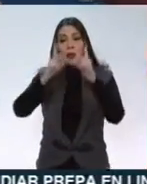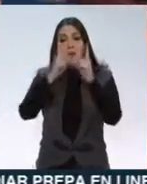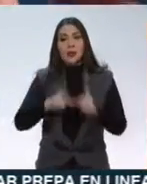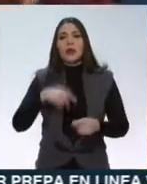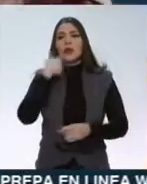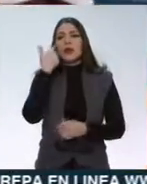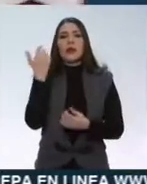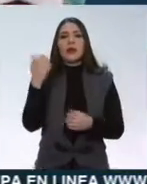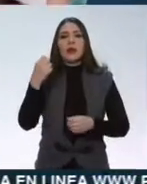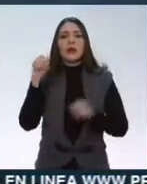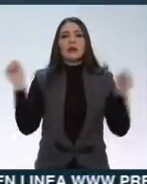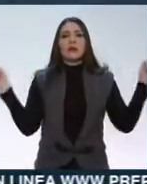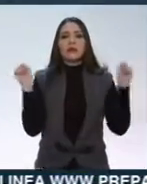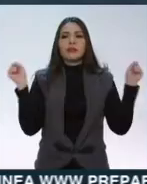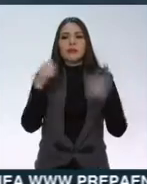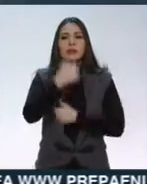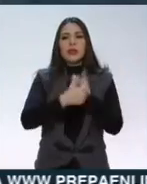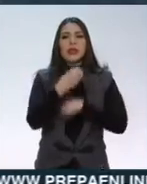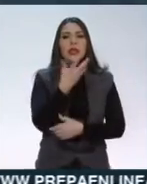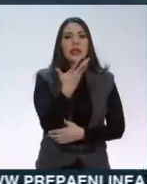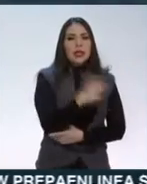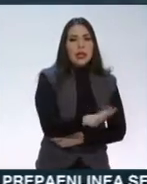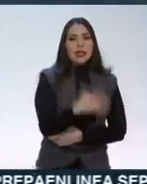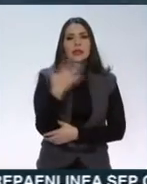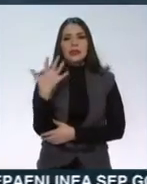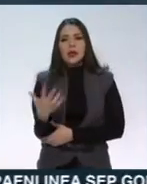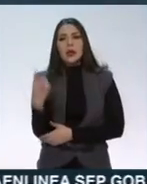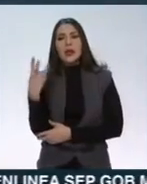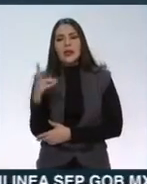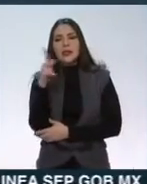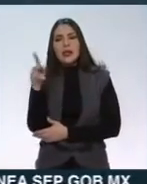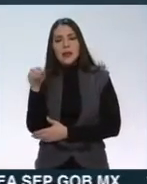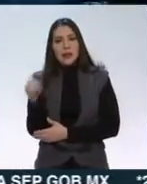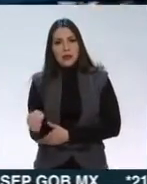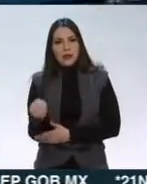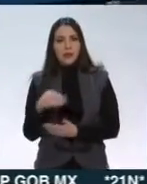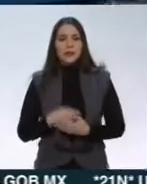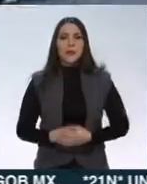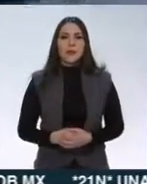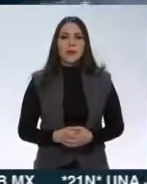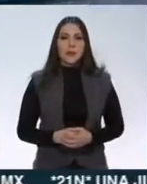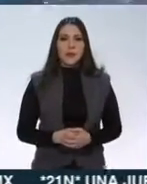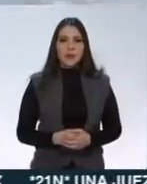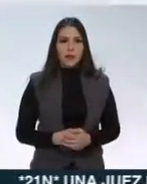carrera de 10, 5 y 3 kilómetros. Andrés Brito, 21 Noticias.